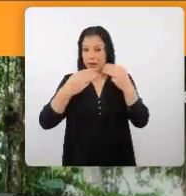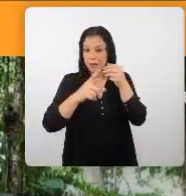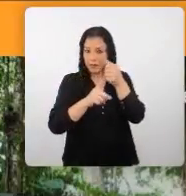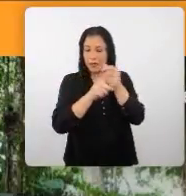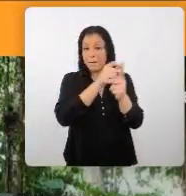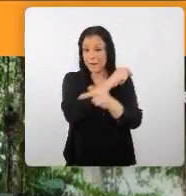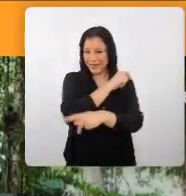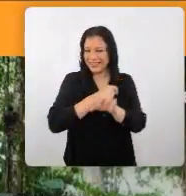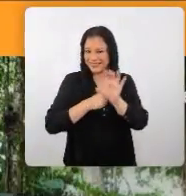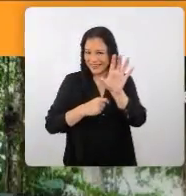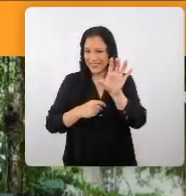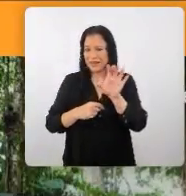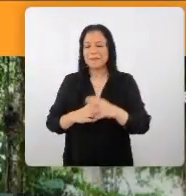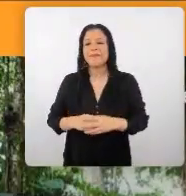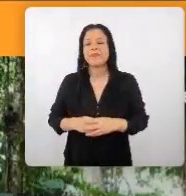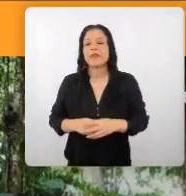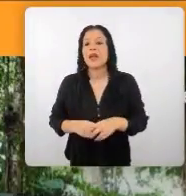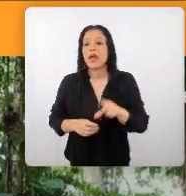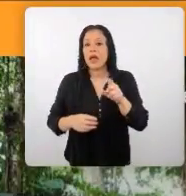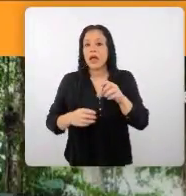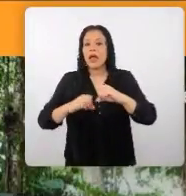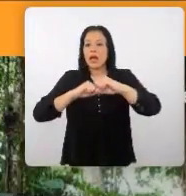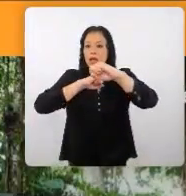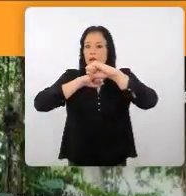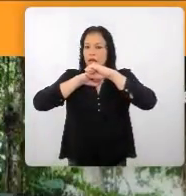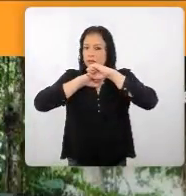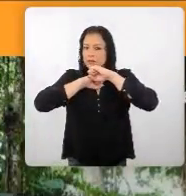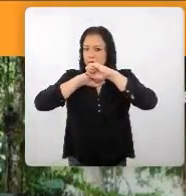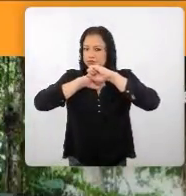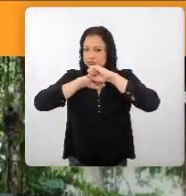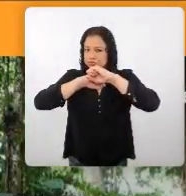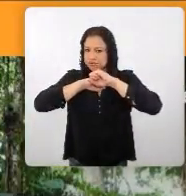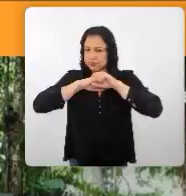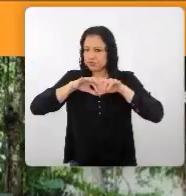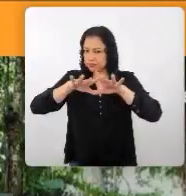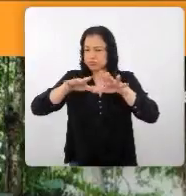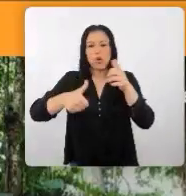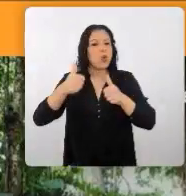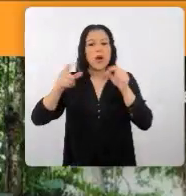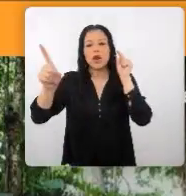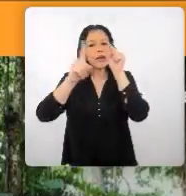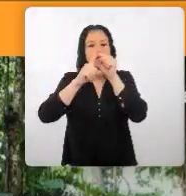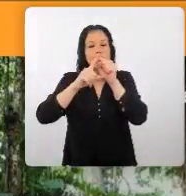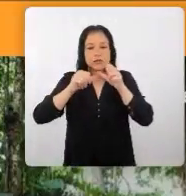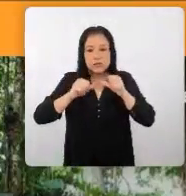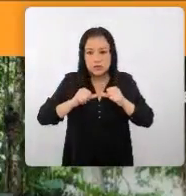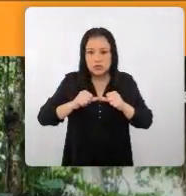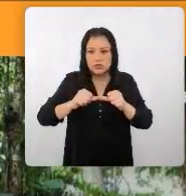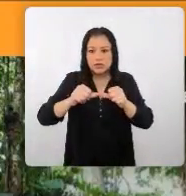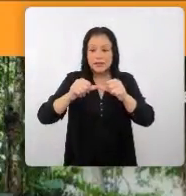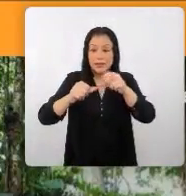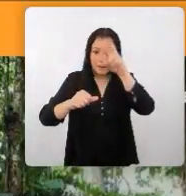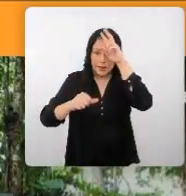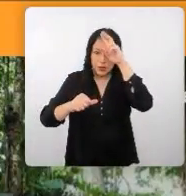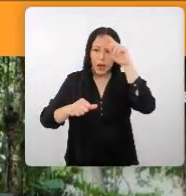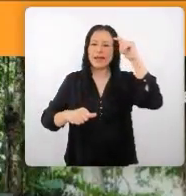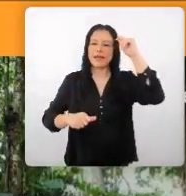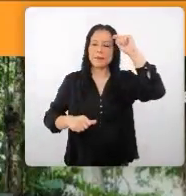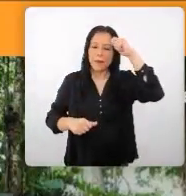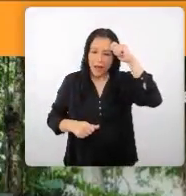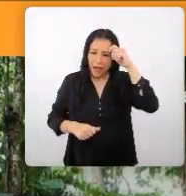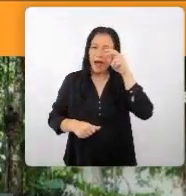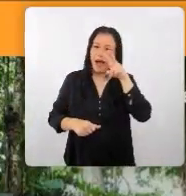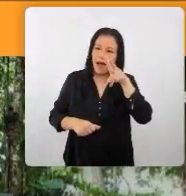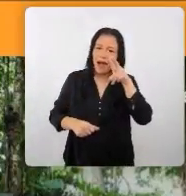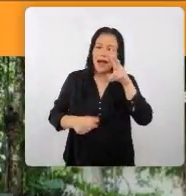alemán. Esta campaña lo que busca es mantener al Perú en la mente de los viajeros y lo que hace